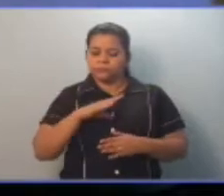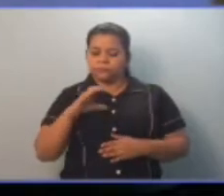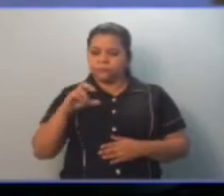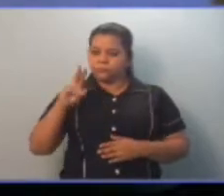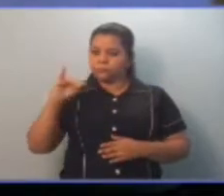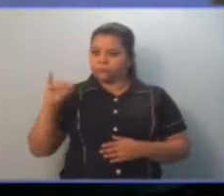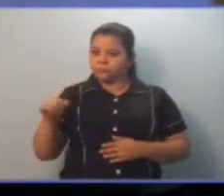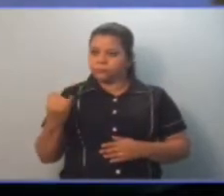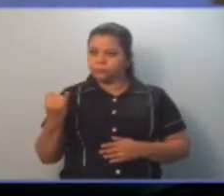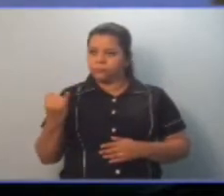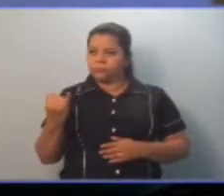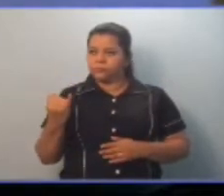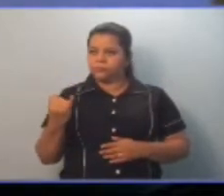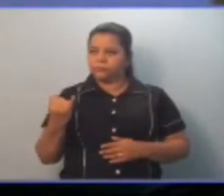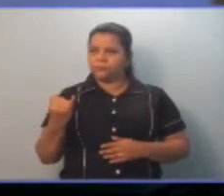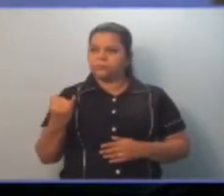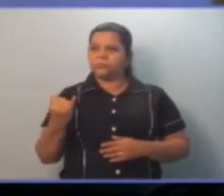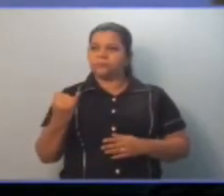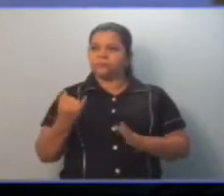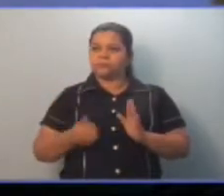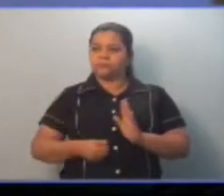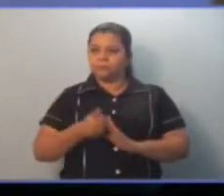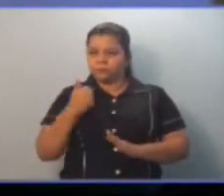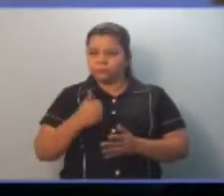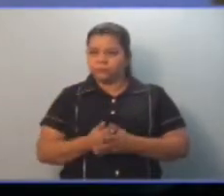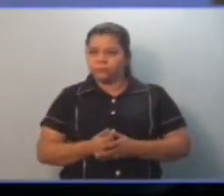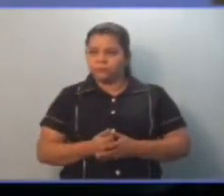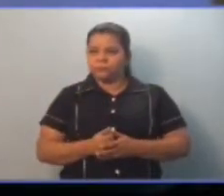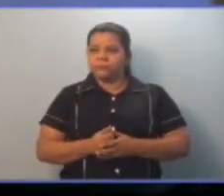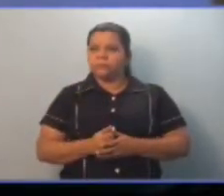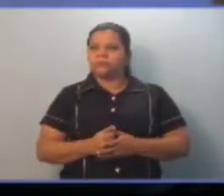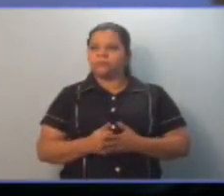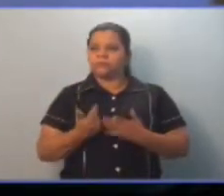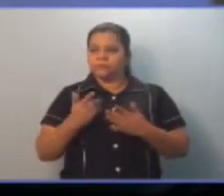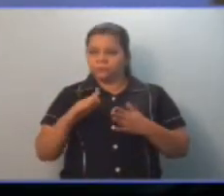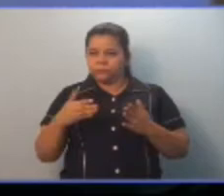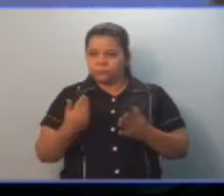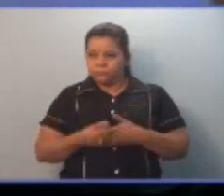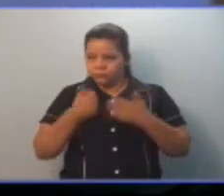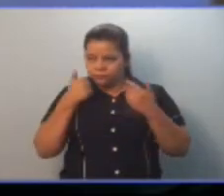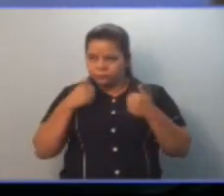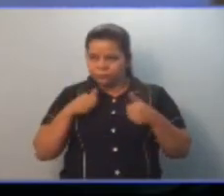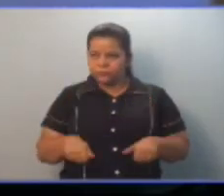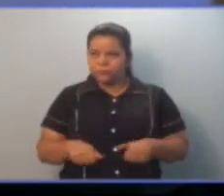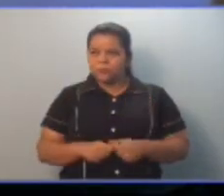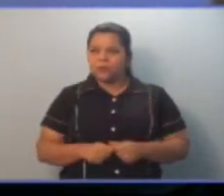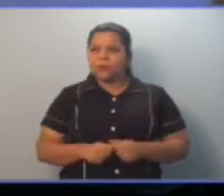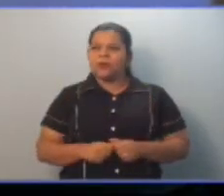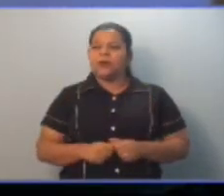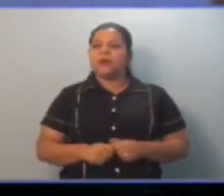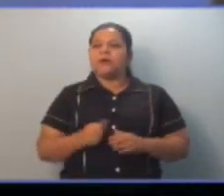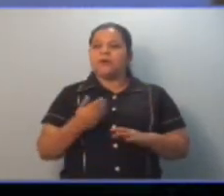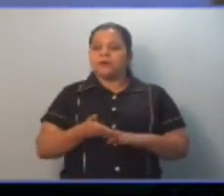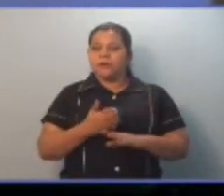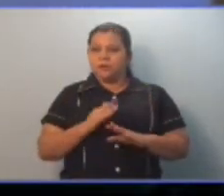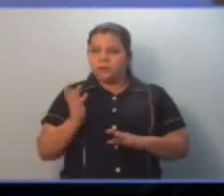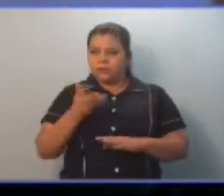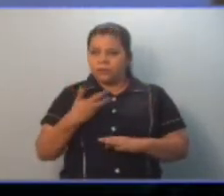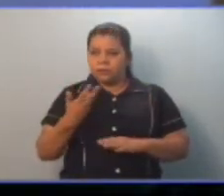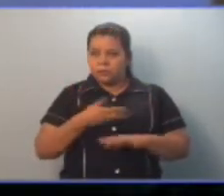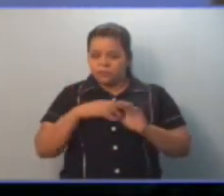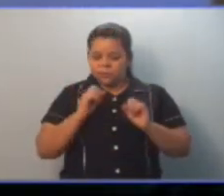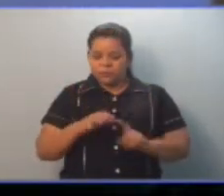Judicatura y en base al cual nosotros estamos llamados como Asamblea Legislativa a elegir